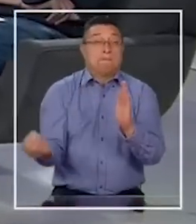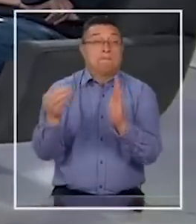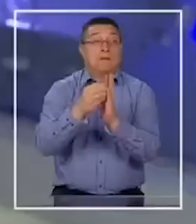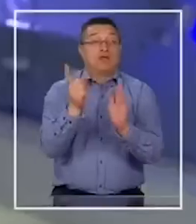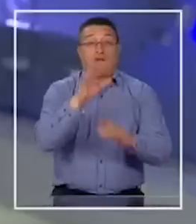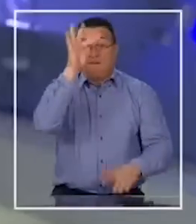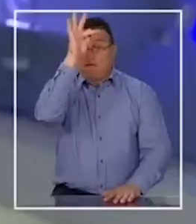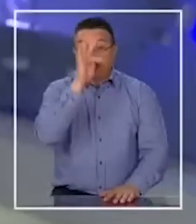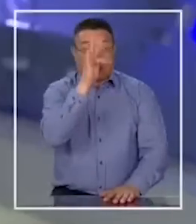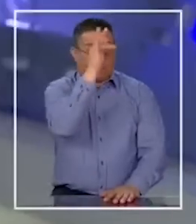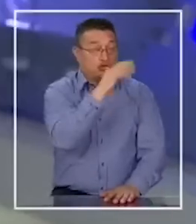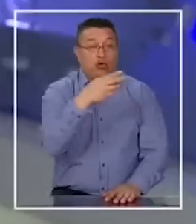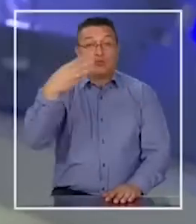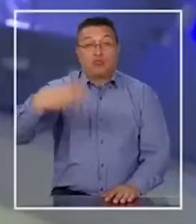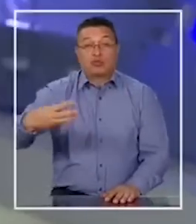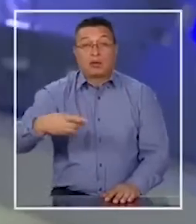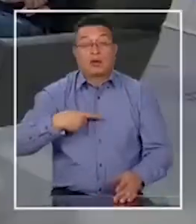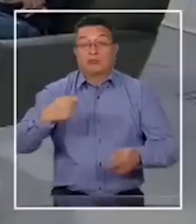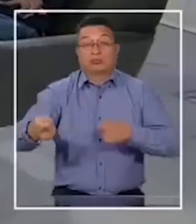municipales